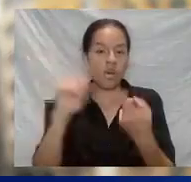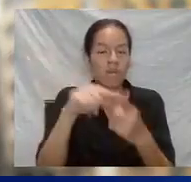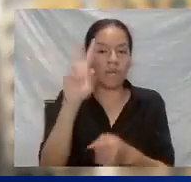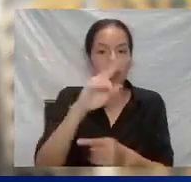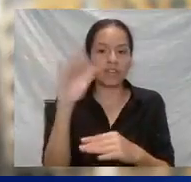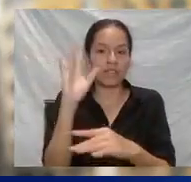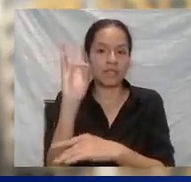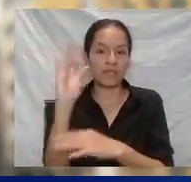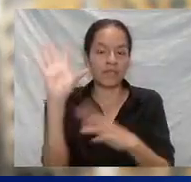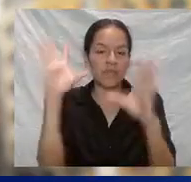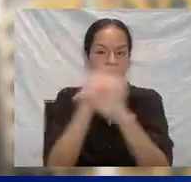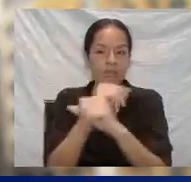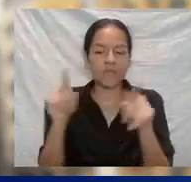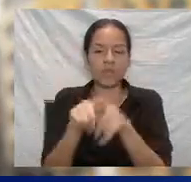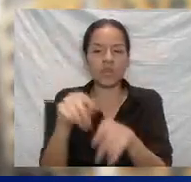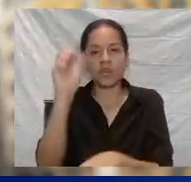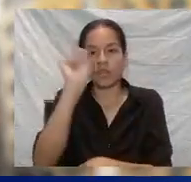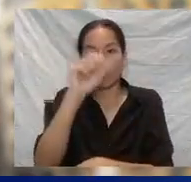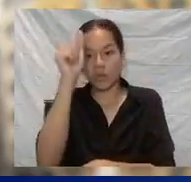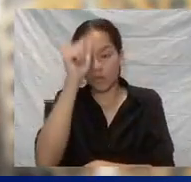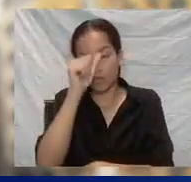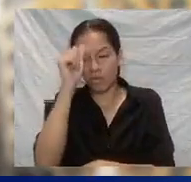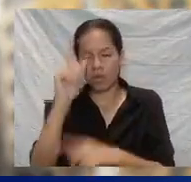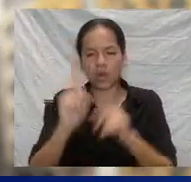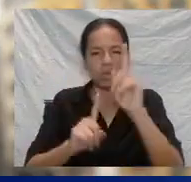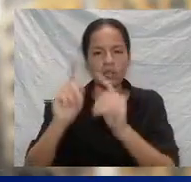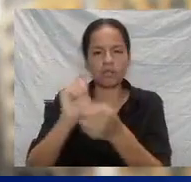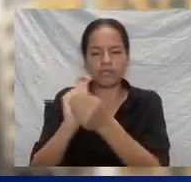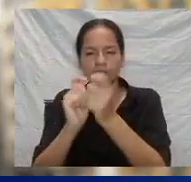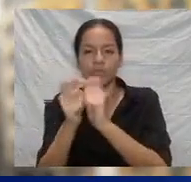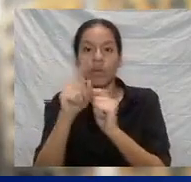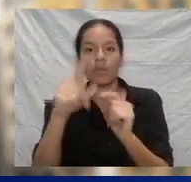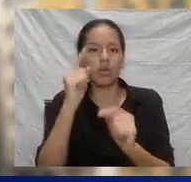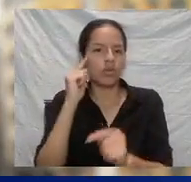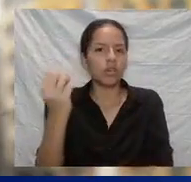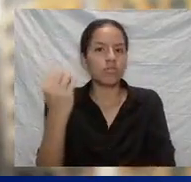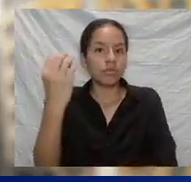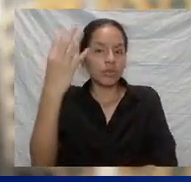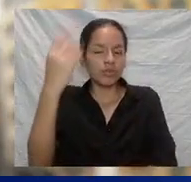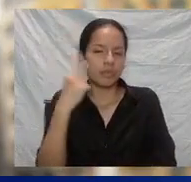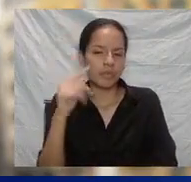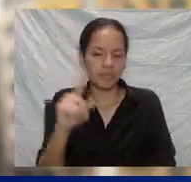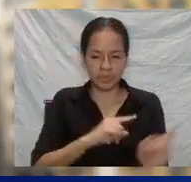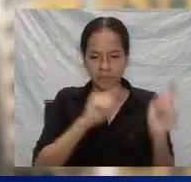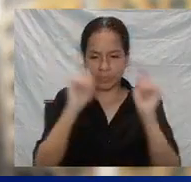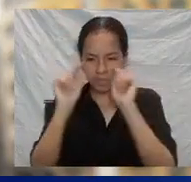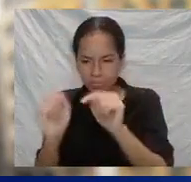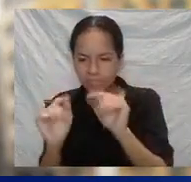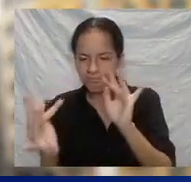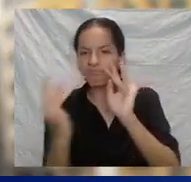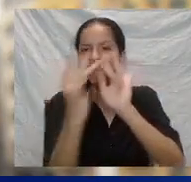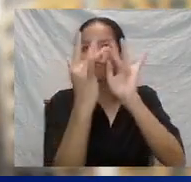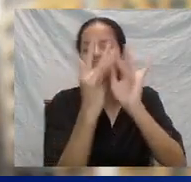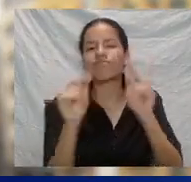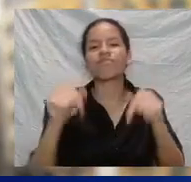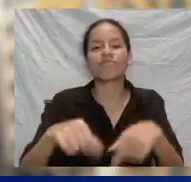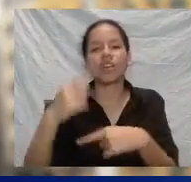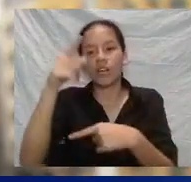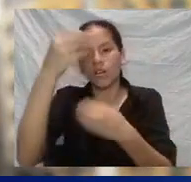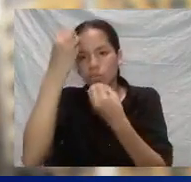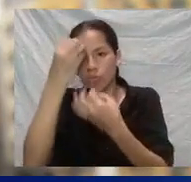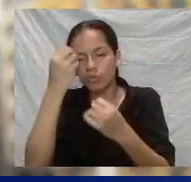tiene algunas variaciones horarios pero siempre activas la campanita que te avisa además de las transmisiones para que estés informado también de lo que la municipalidad